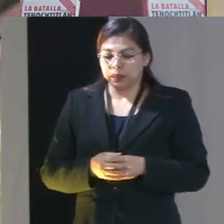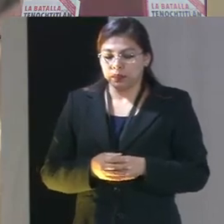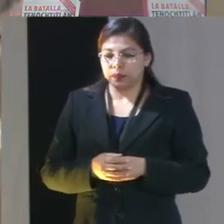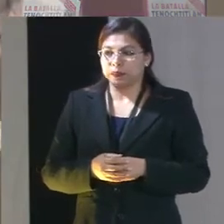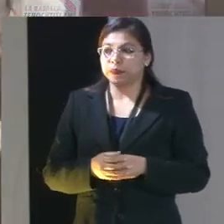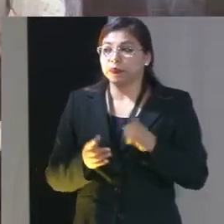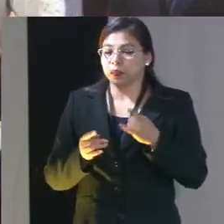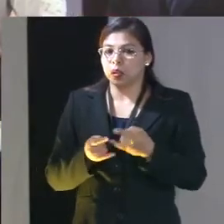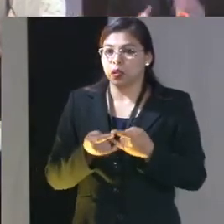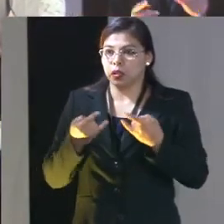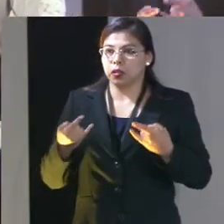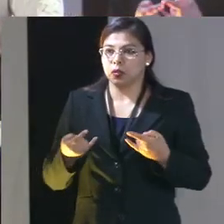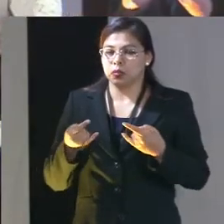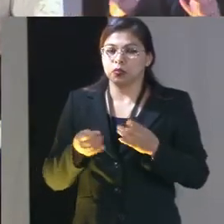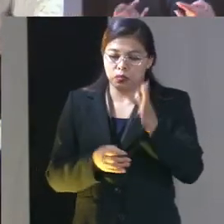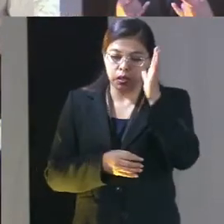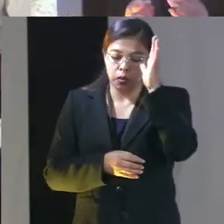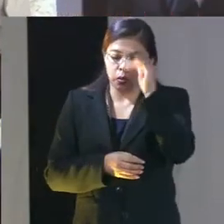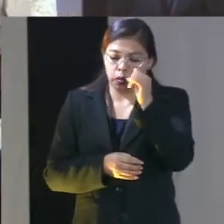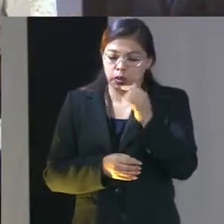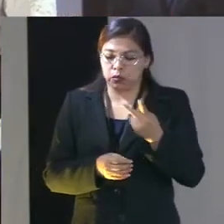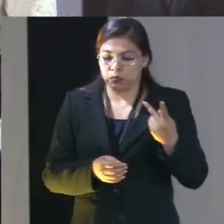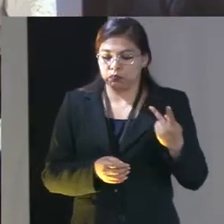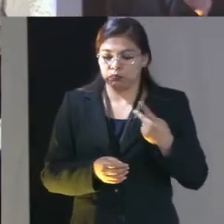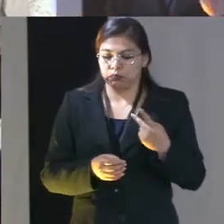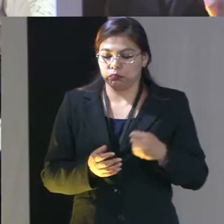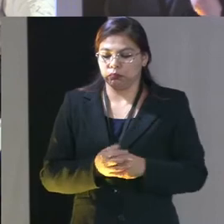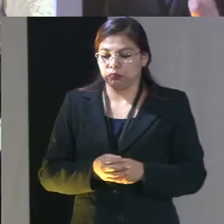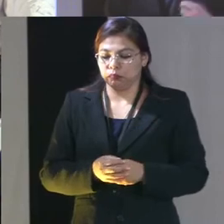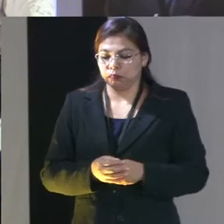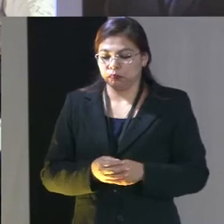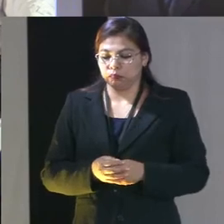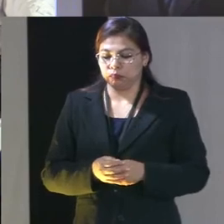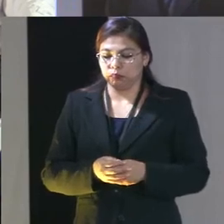También La historia de los pueblos sin historia, de Wolf.